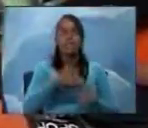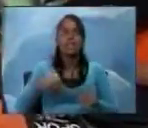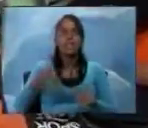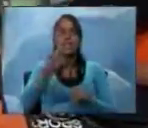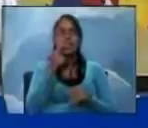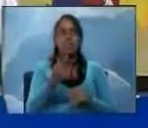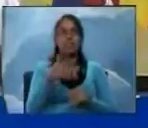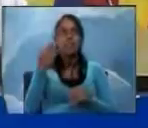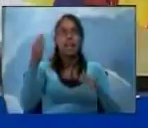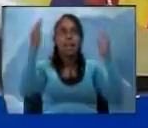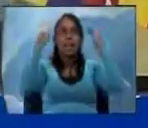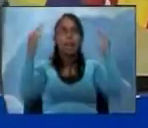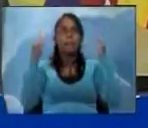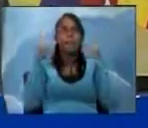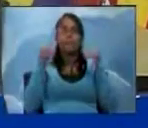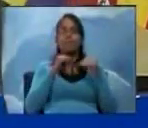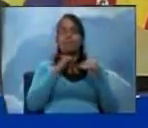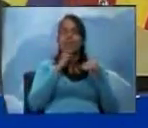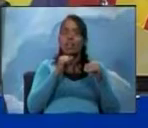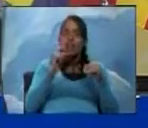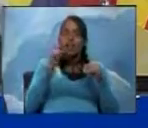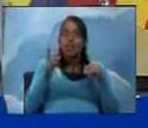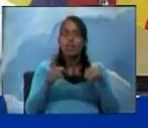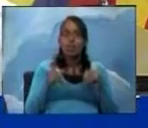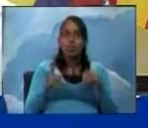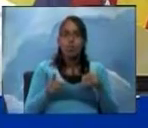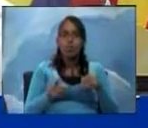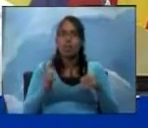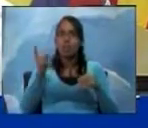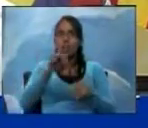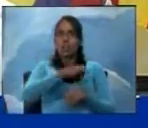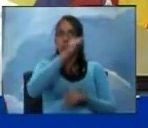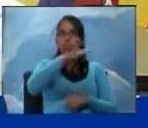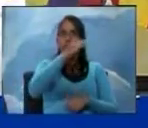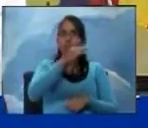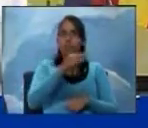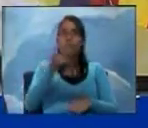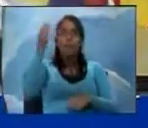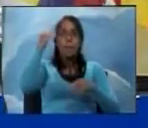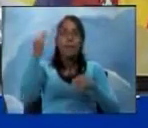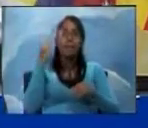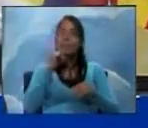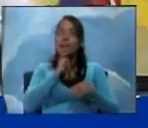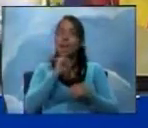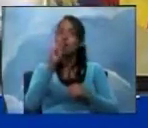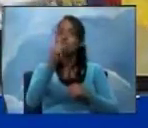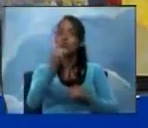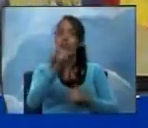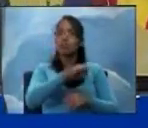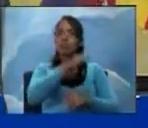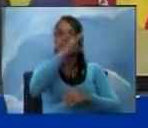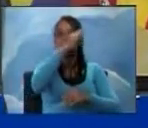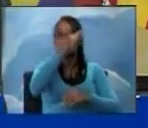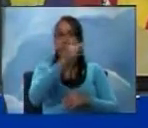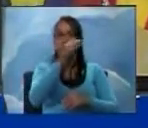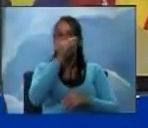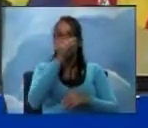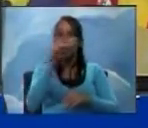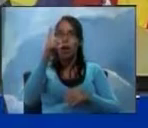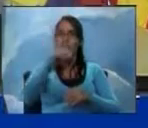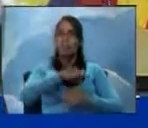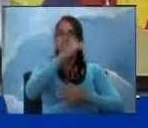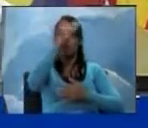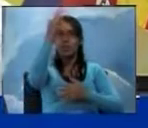la mente es un espíritu. Oiga, la mente es